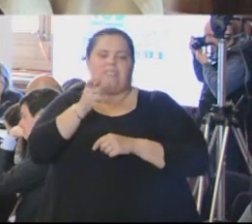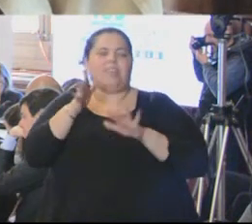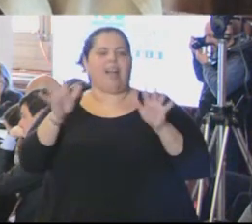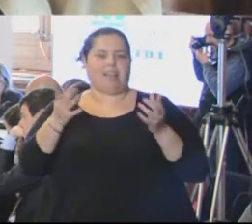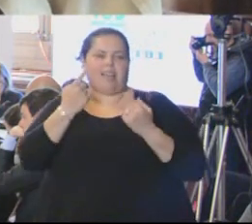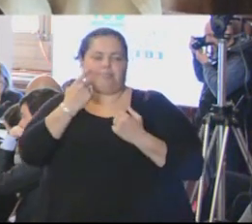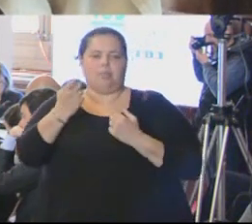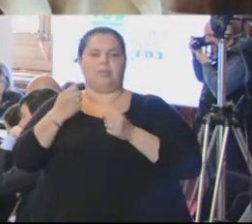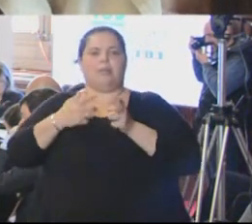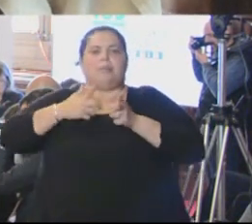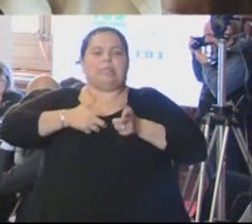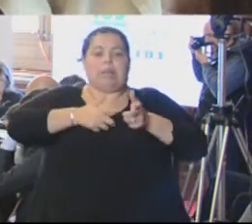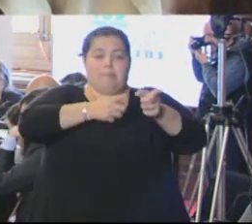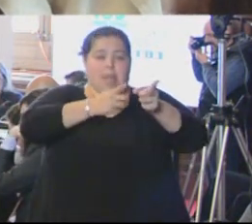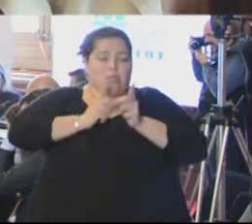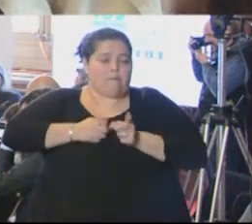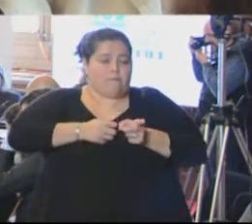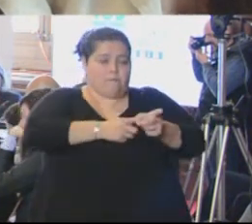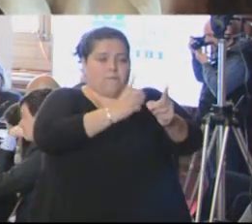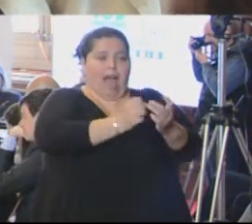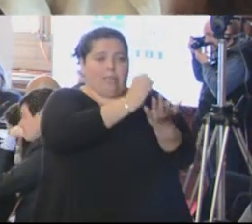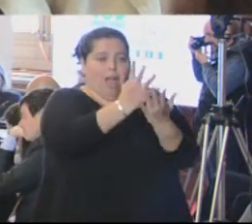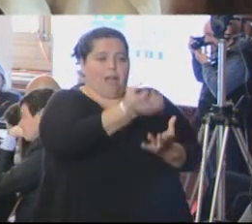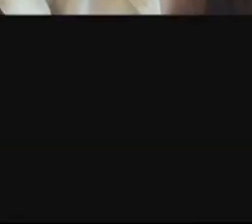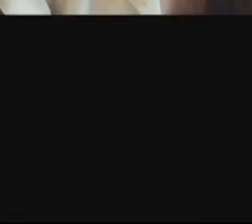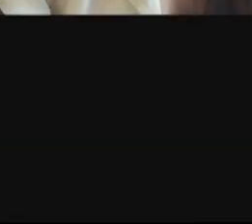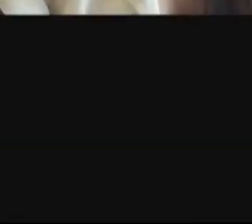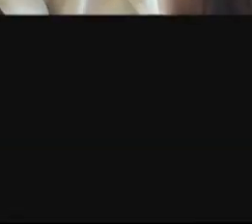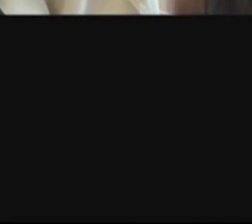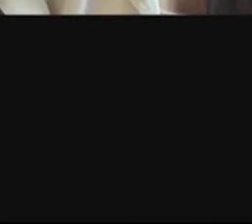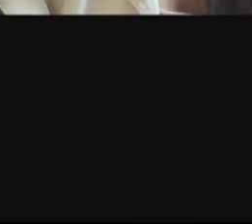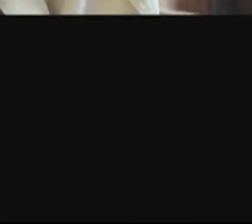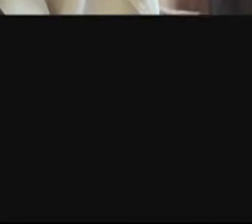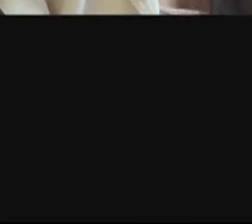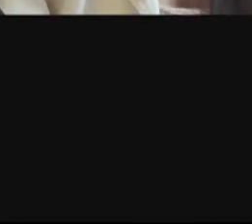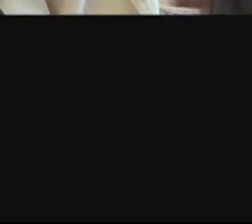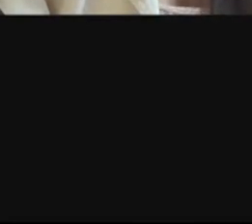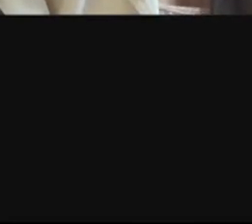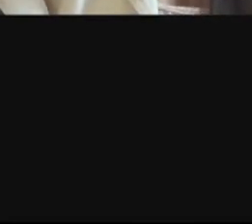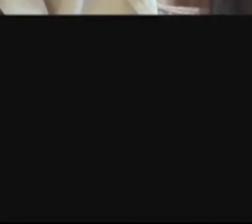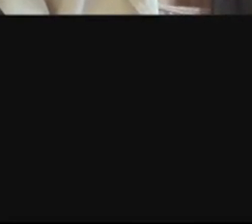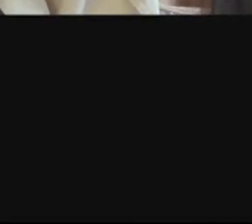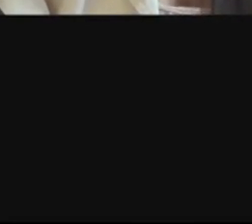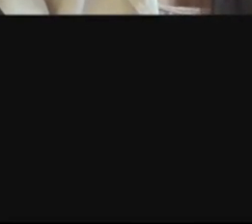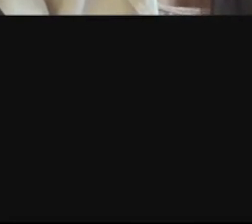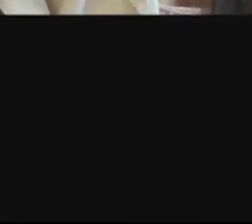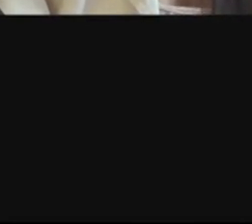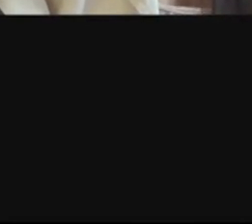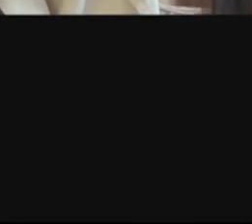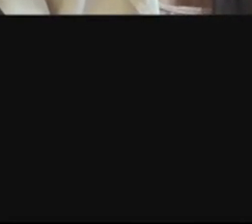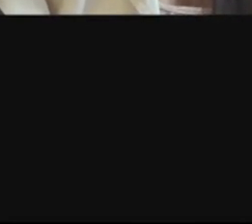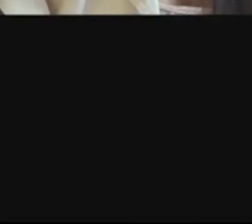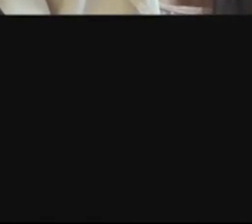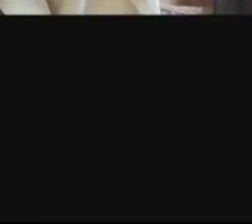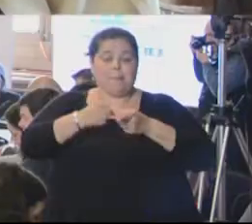víctimas. En algunos de los hechos hay amenazas y hay ofrecimiento de recompensa económica